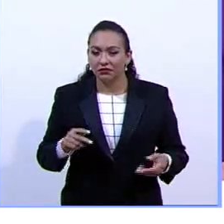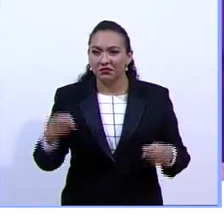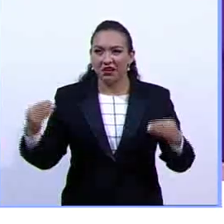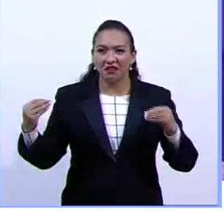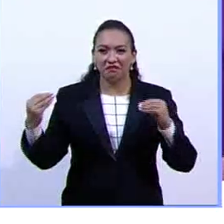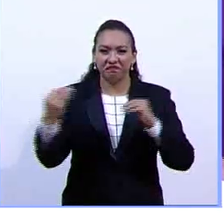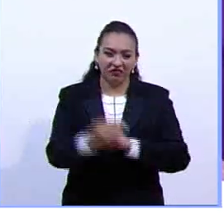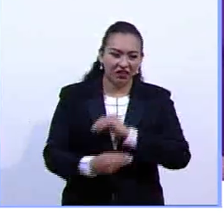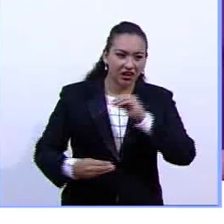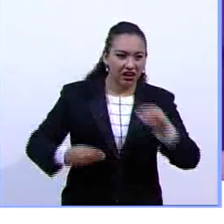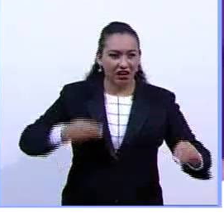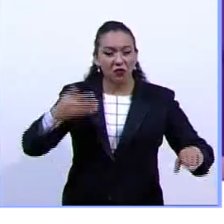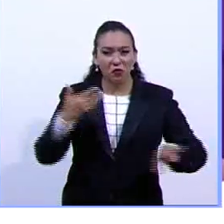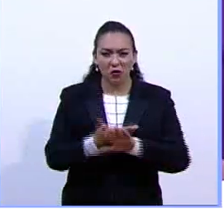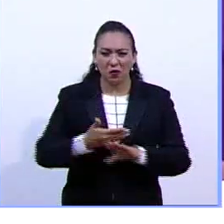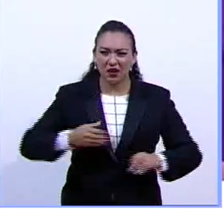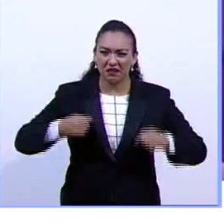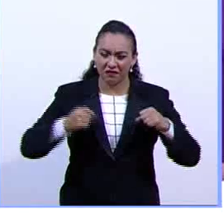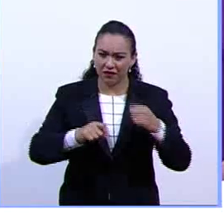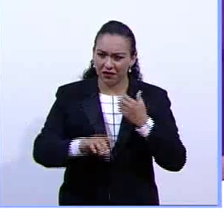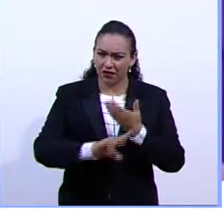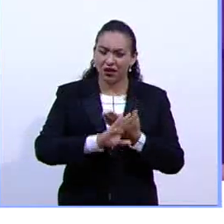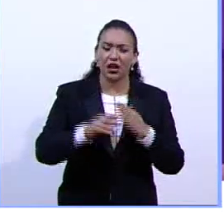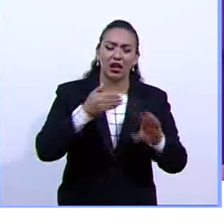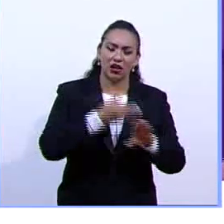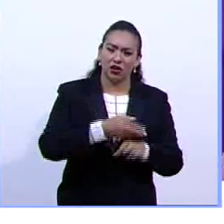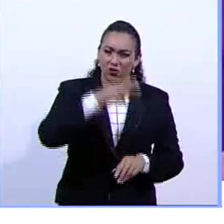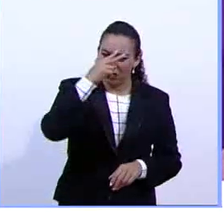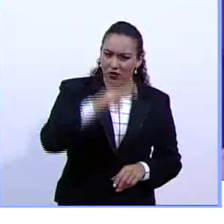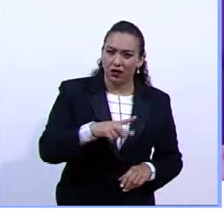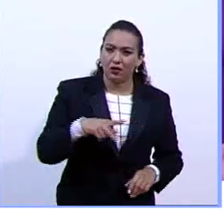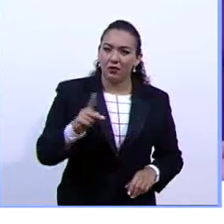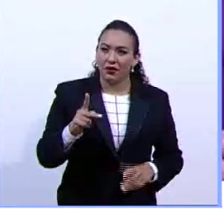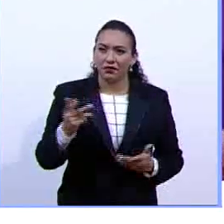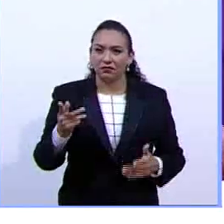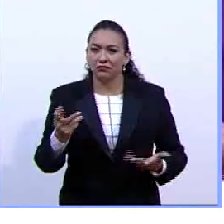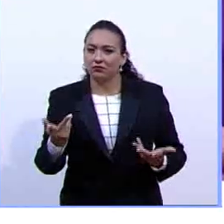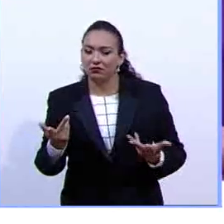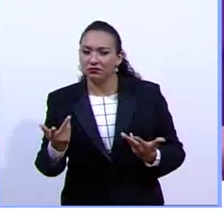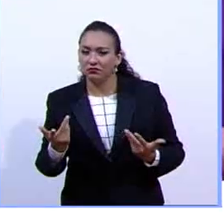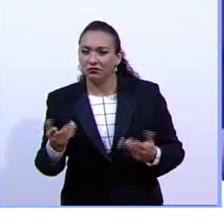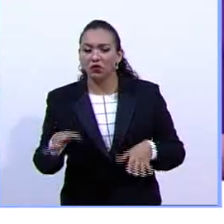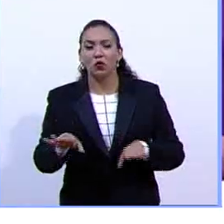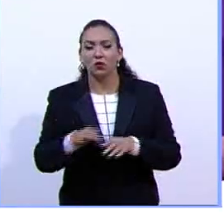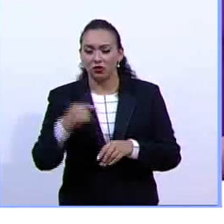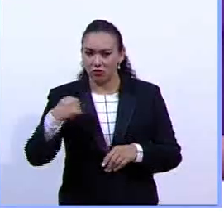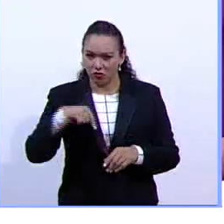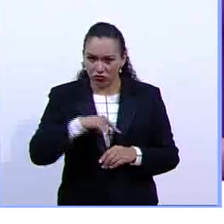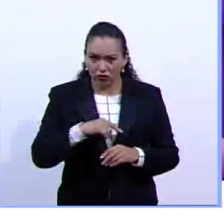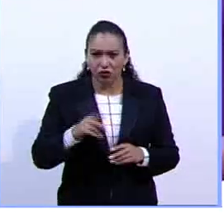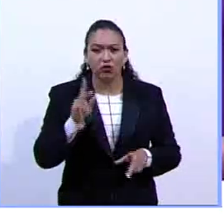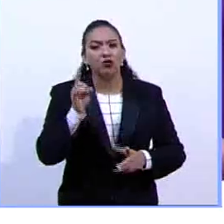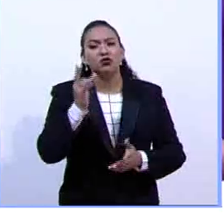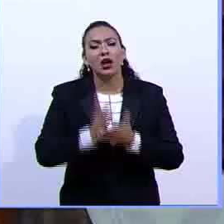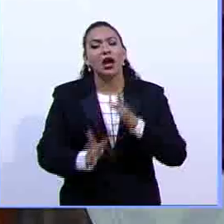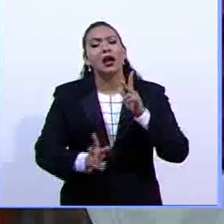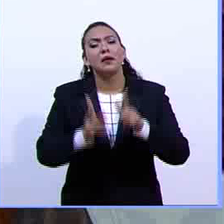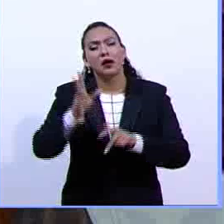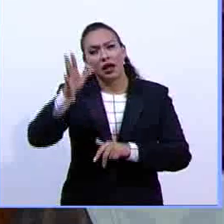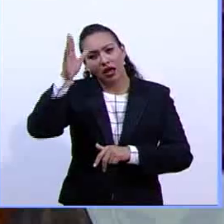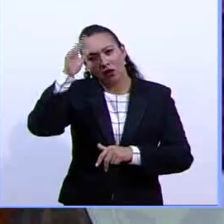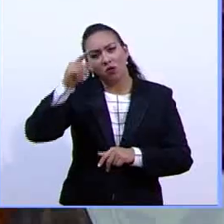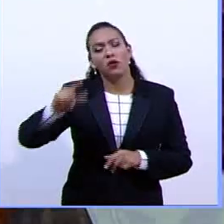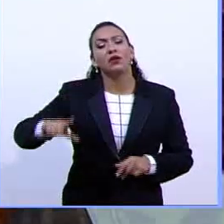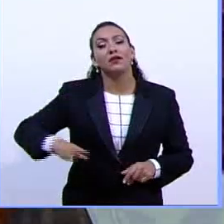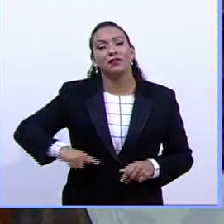convergentes entre los países y su grado de institucionalidad es más bajo. O sea, nos hemos movido por acuerdos gubernamentales. La